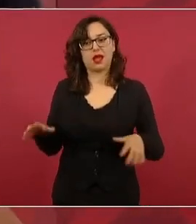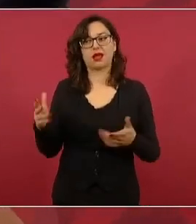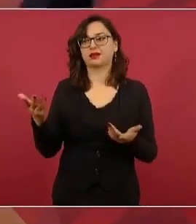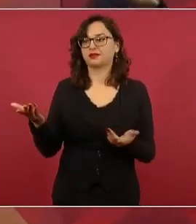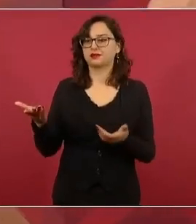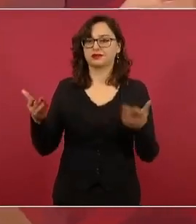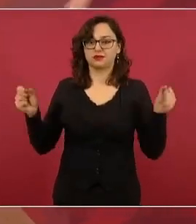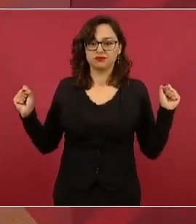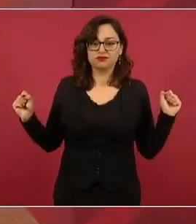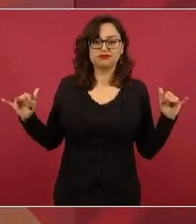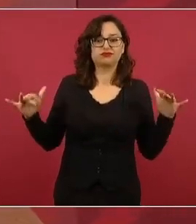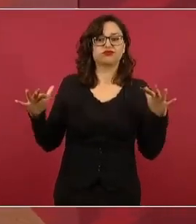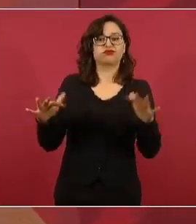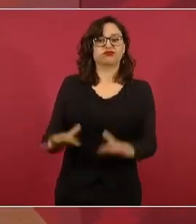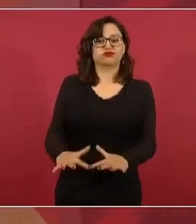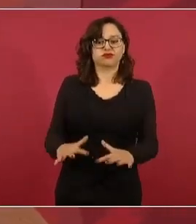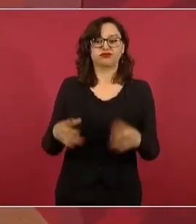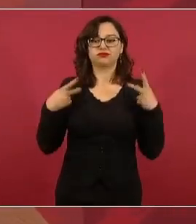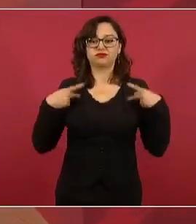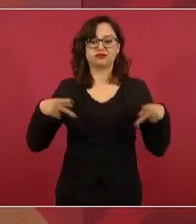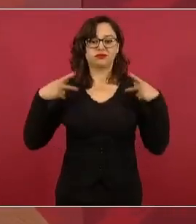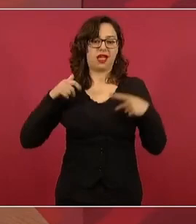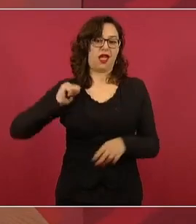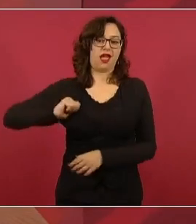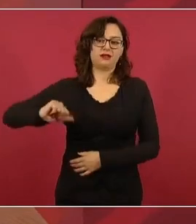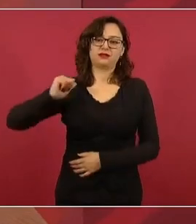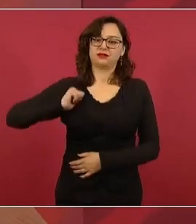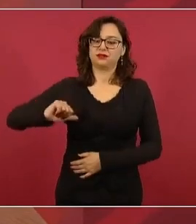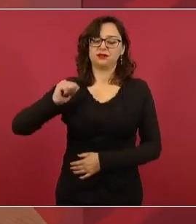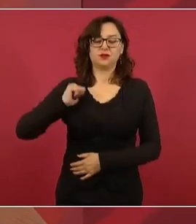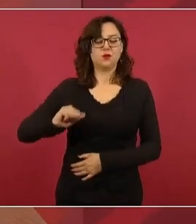o el conocimiento de otros